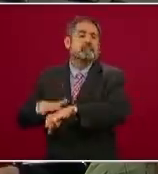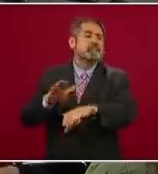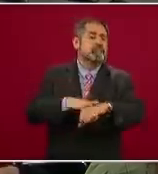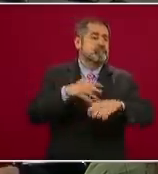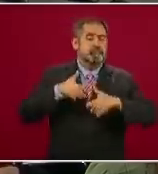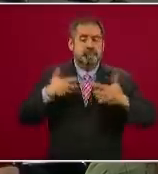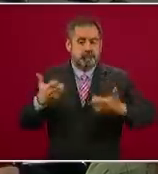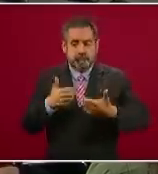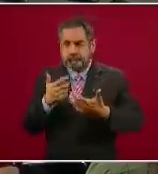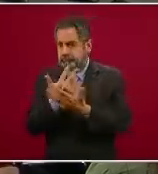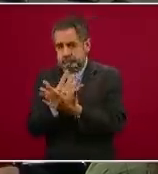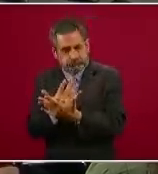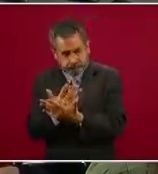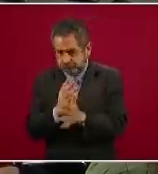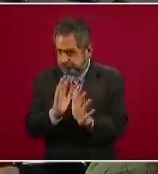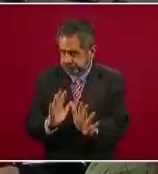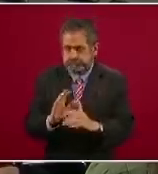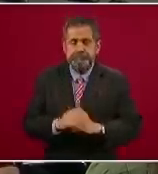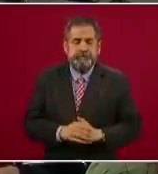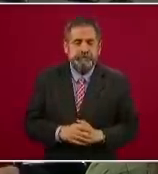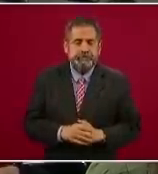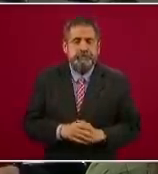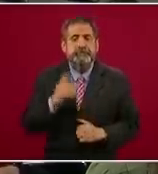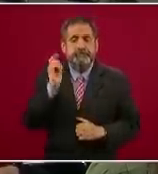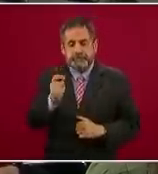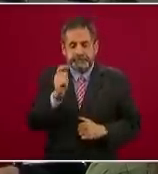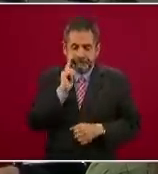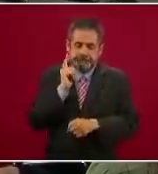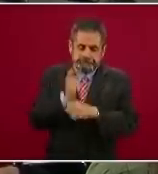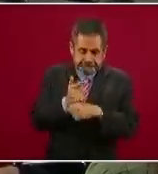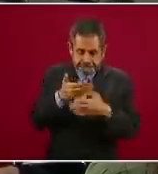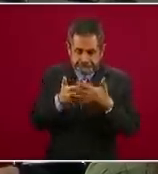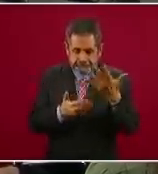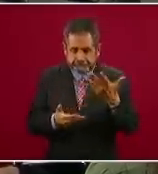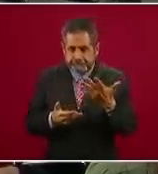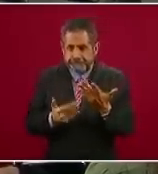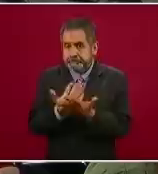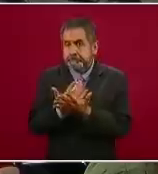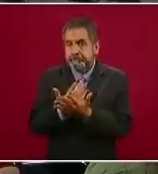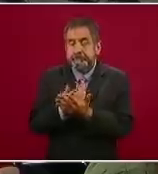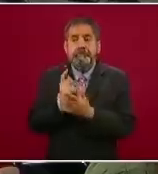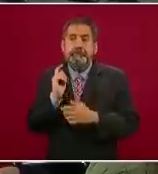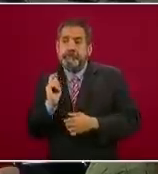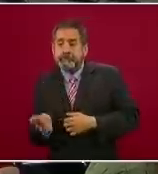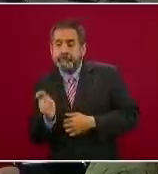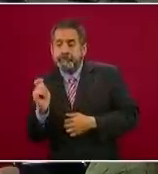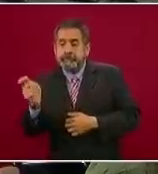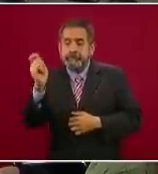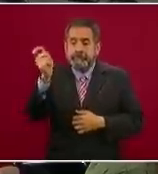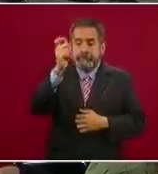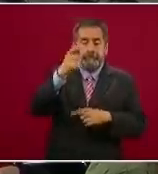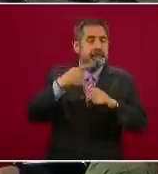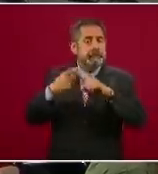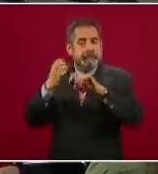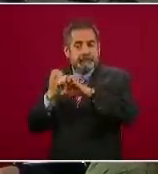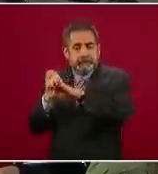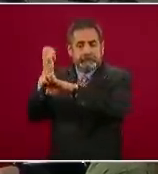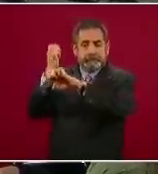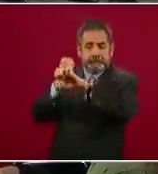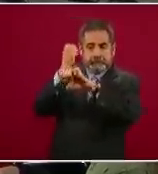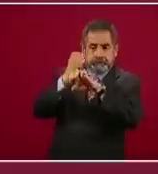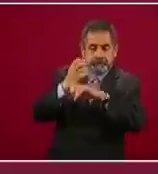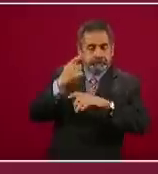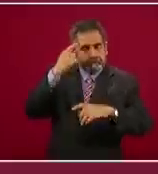patrocinador. Y lo que estamos identificando es los distintos patrones, las distintas características que